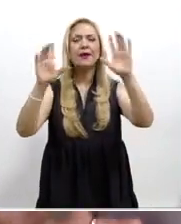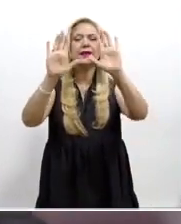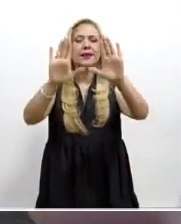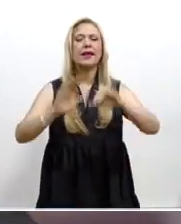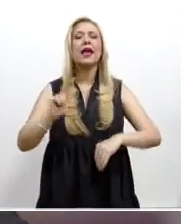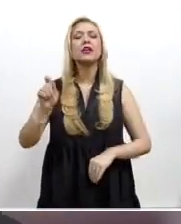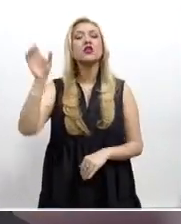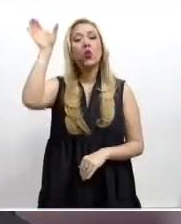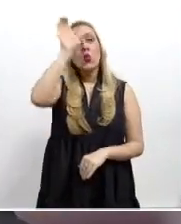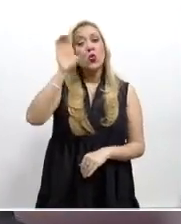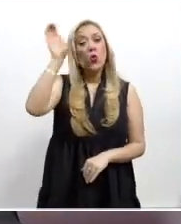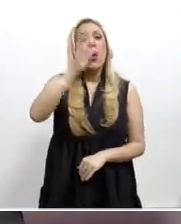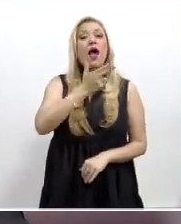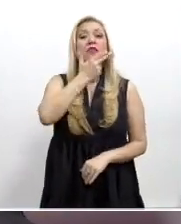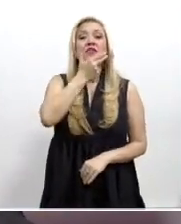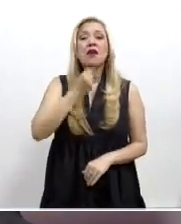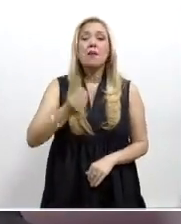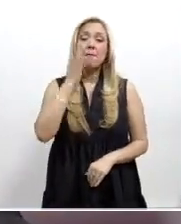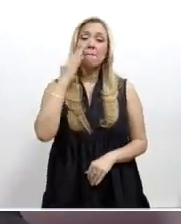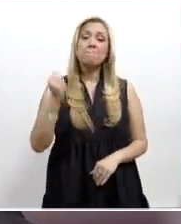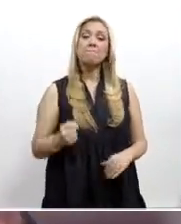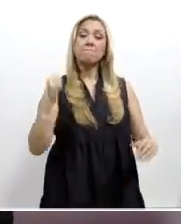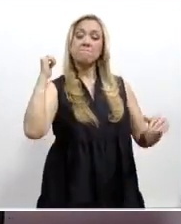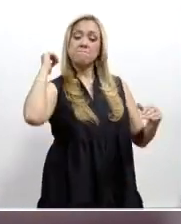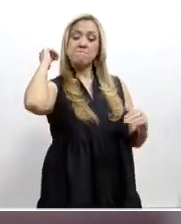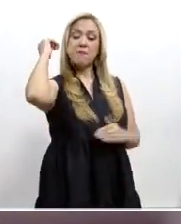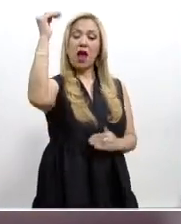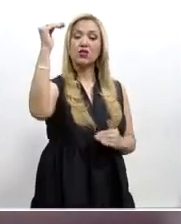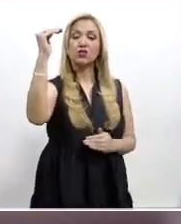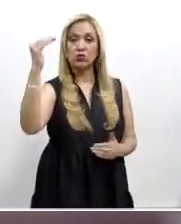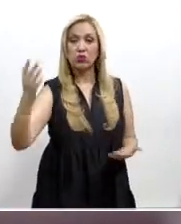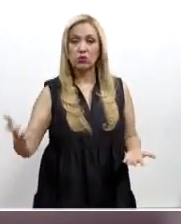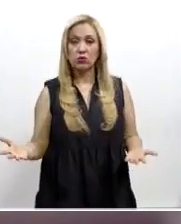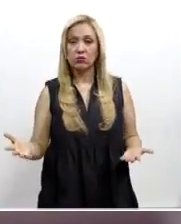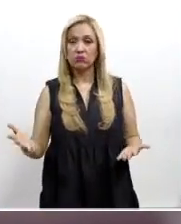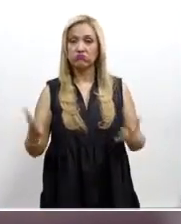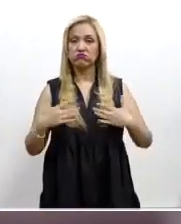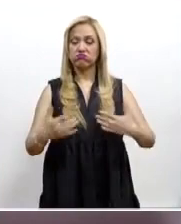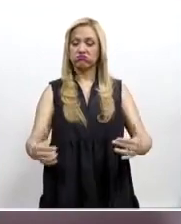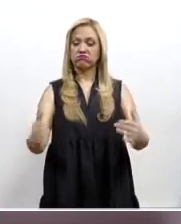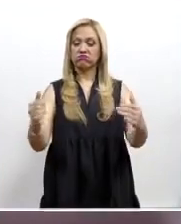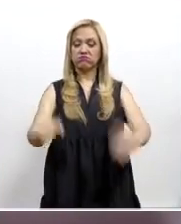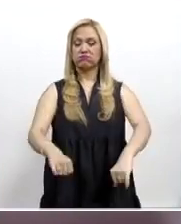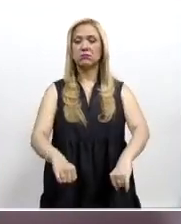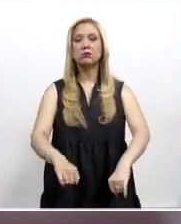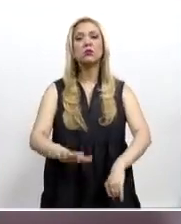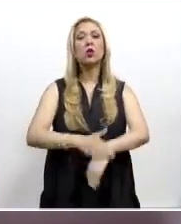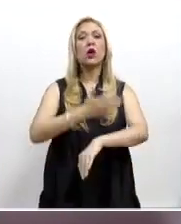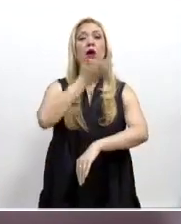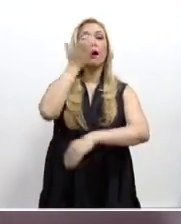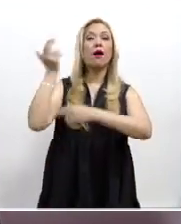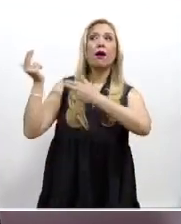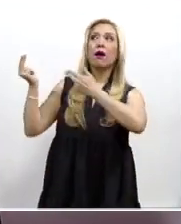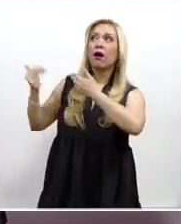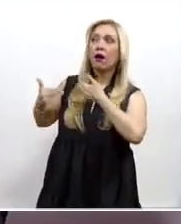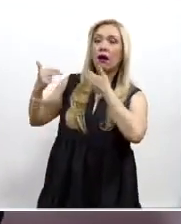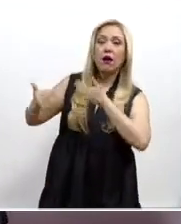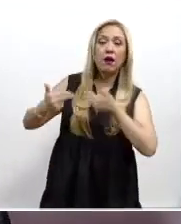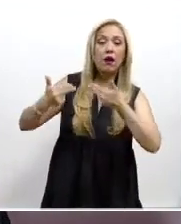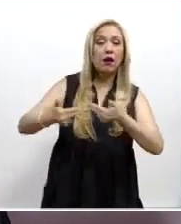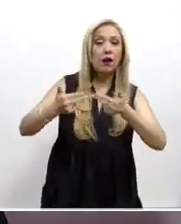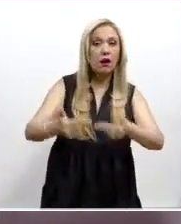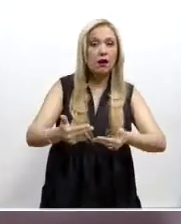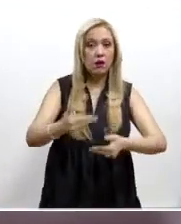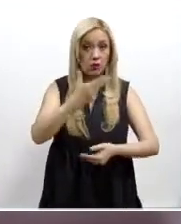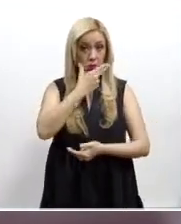cultura machista, ¿no? La realidad es que es una cultura que heredamos y que en muchas ocasiones no